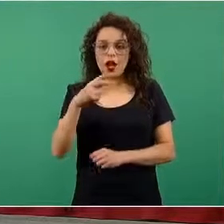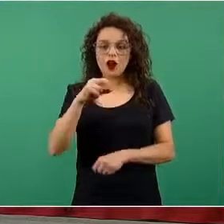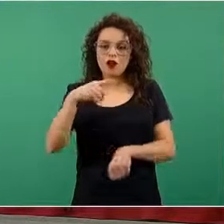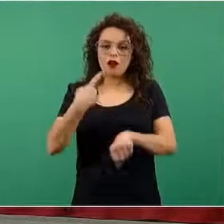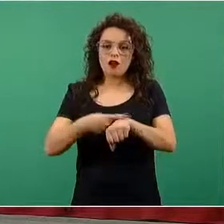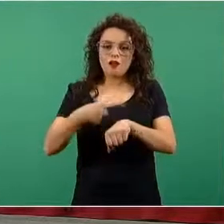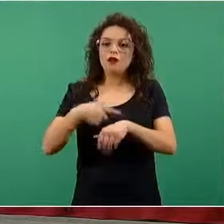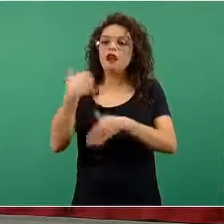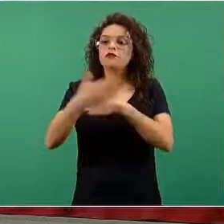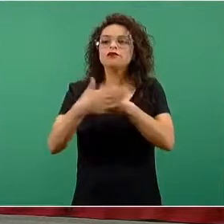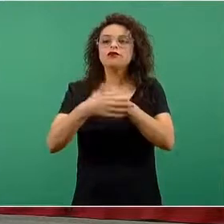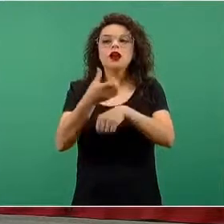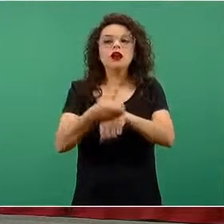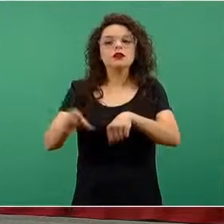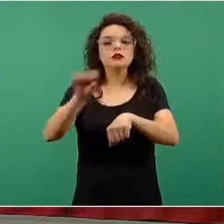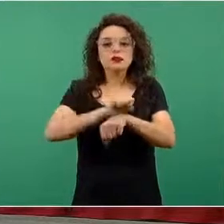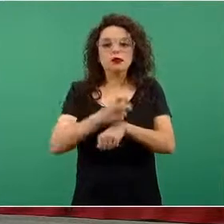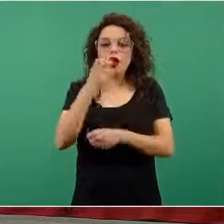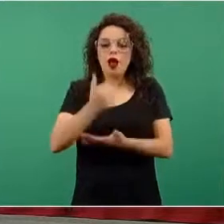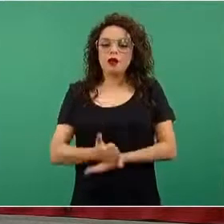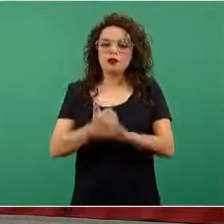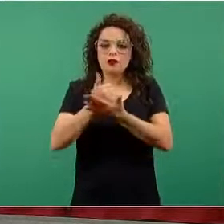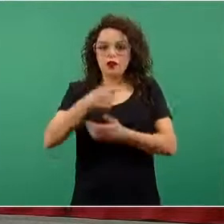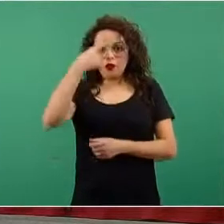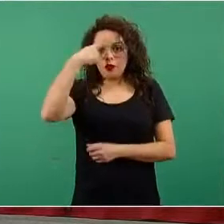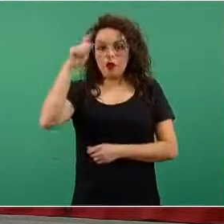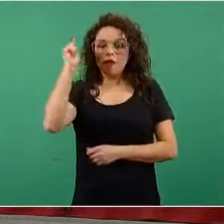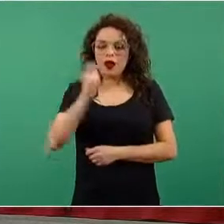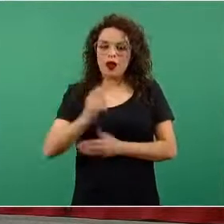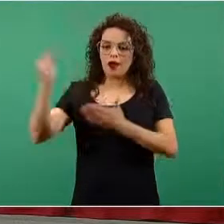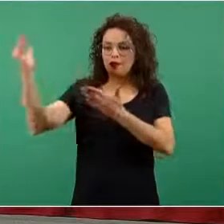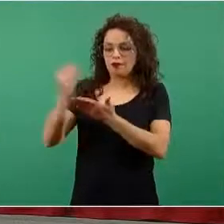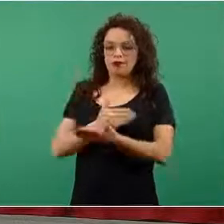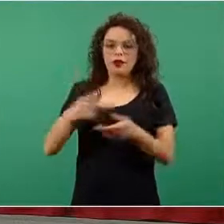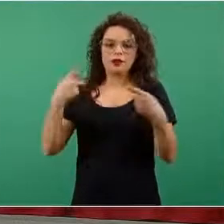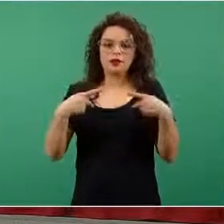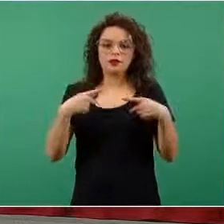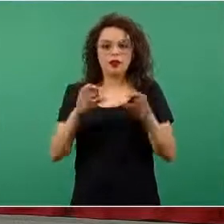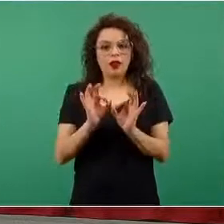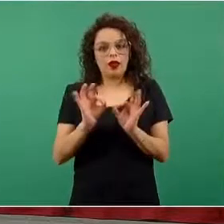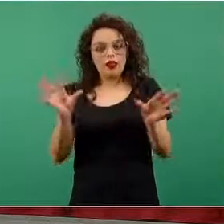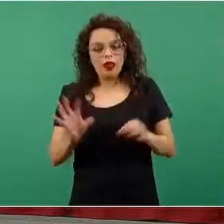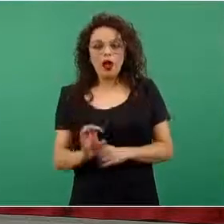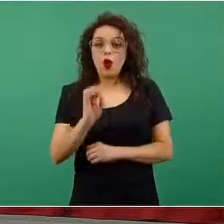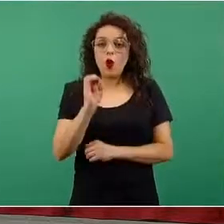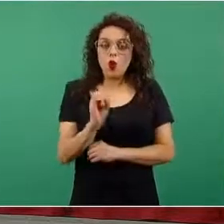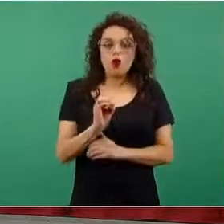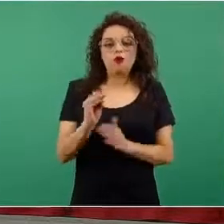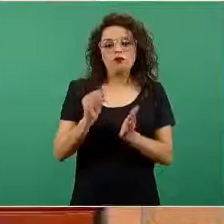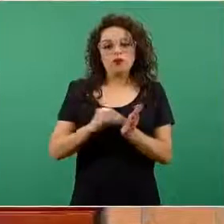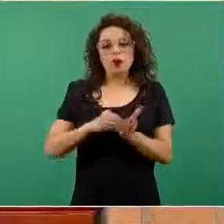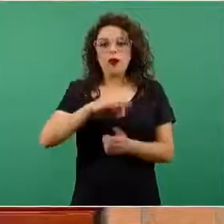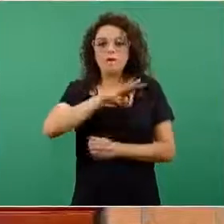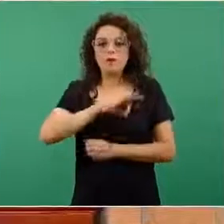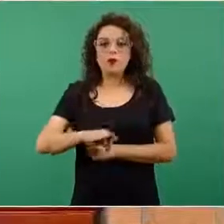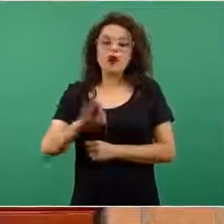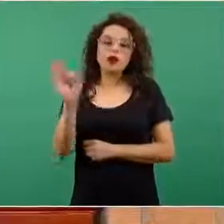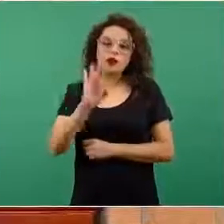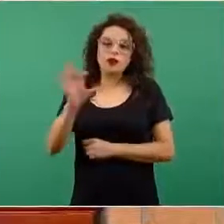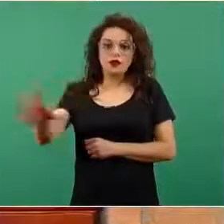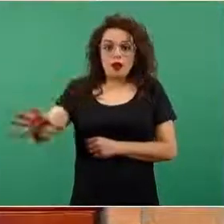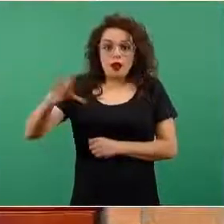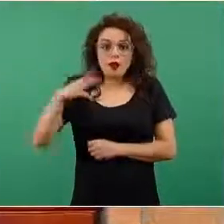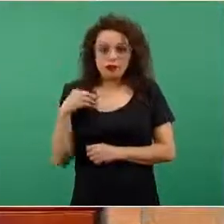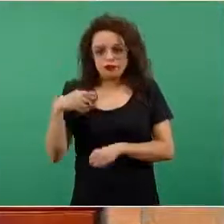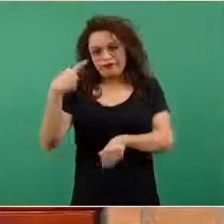siguientes semanas y contribuyan a disminuir el grupo de personas susceptibles o aquellas que todavía pueden contagiarse y